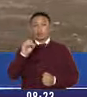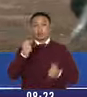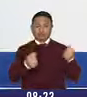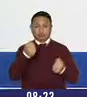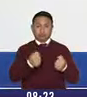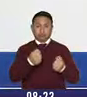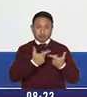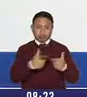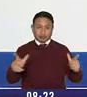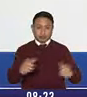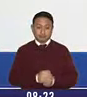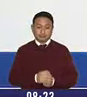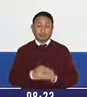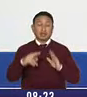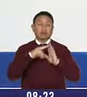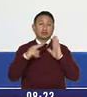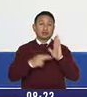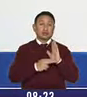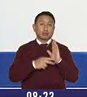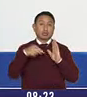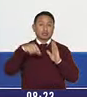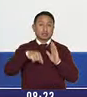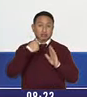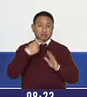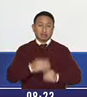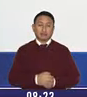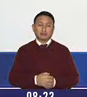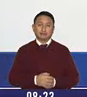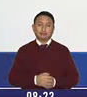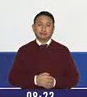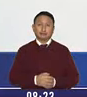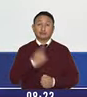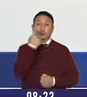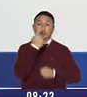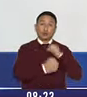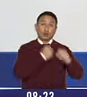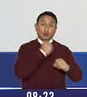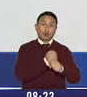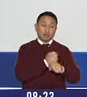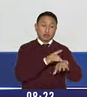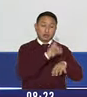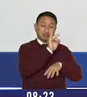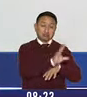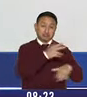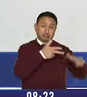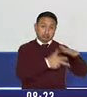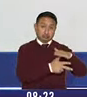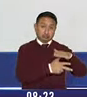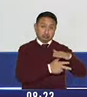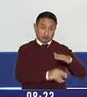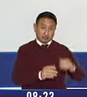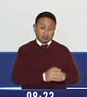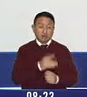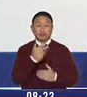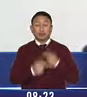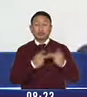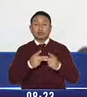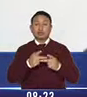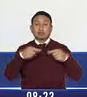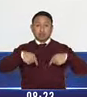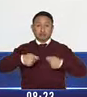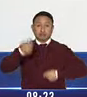automotores. La normativa nacional establece que a partir de un año que el vehículo pasa retenido en el centro, ingresa a un proceso de remate